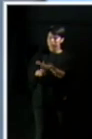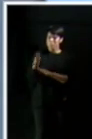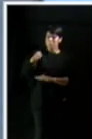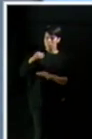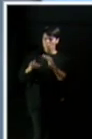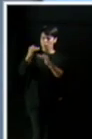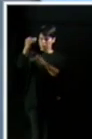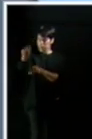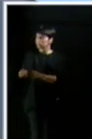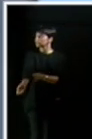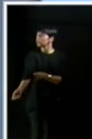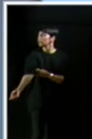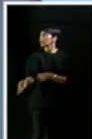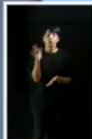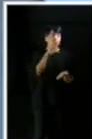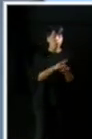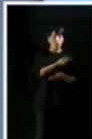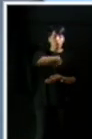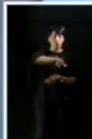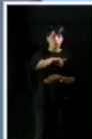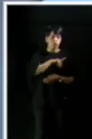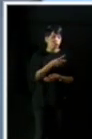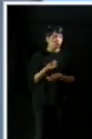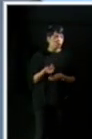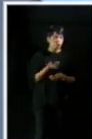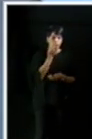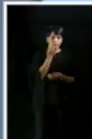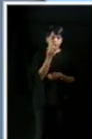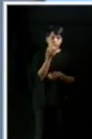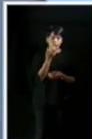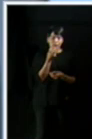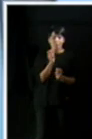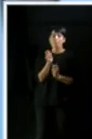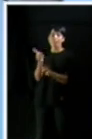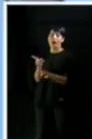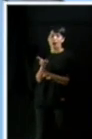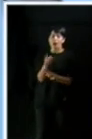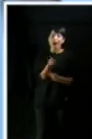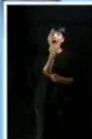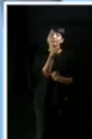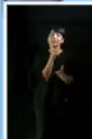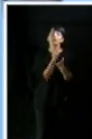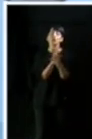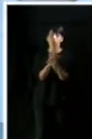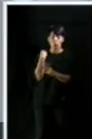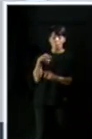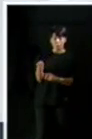como cuando nosotros enseñamos ese antibiótico a la bacteria la bacteria va aprendiendo